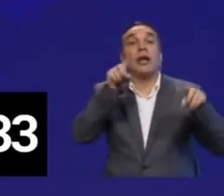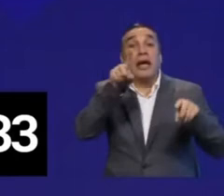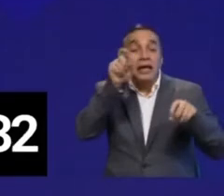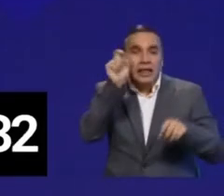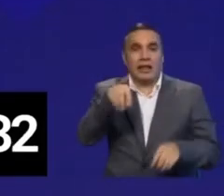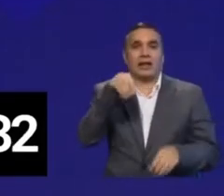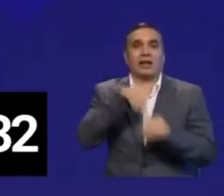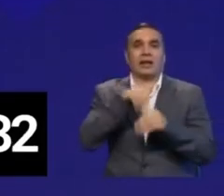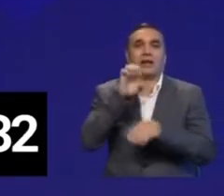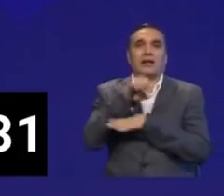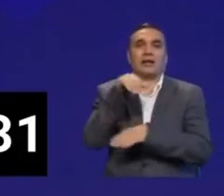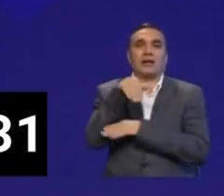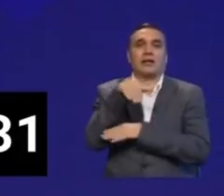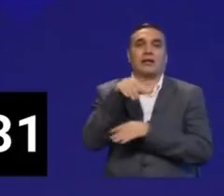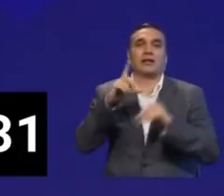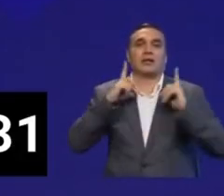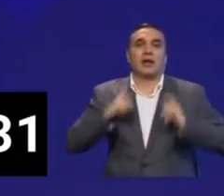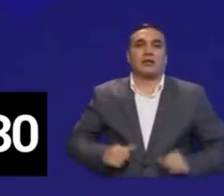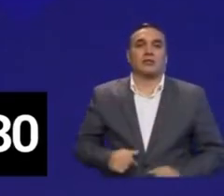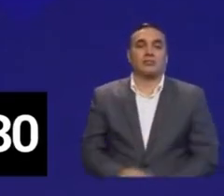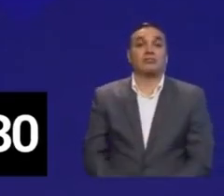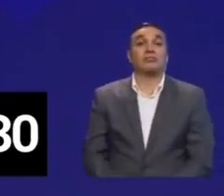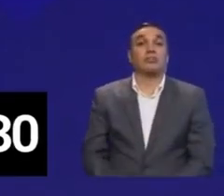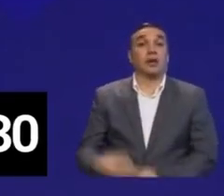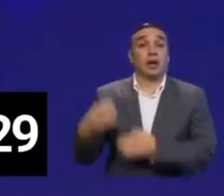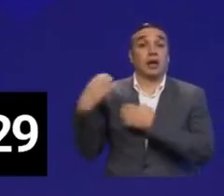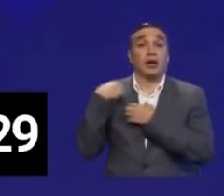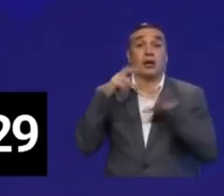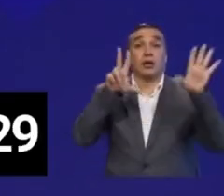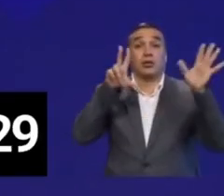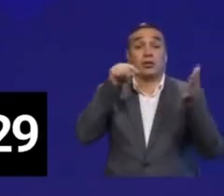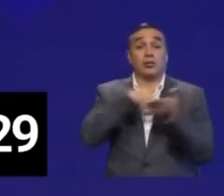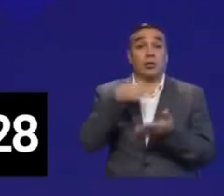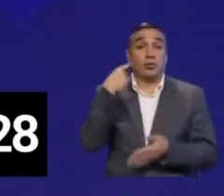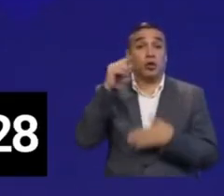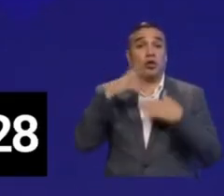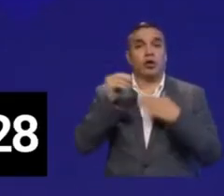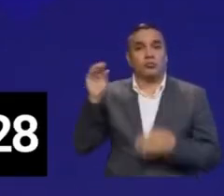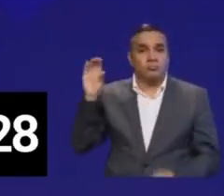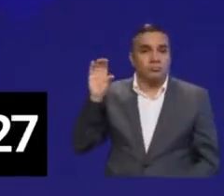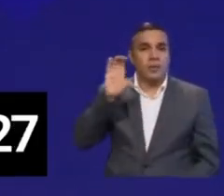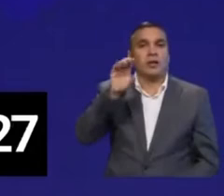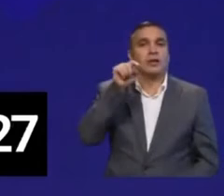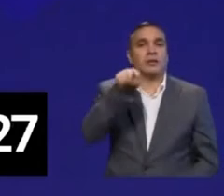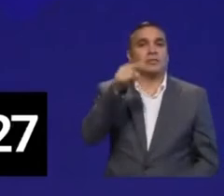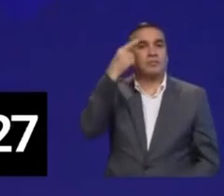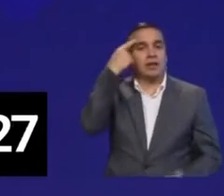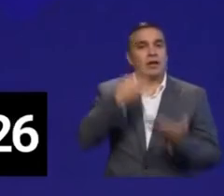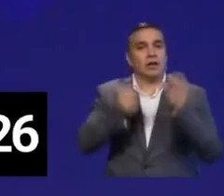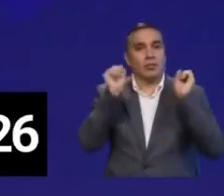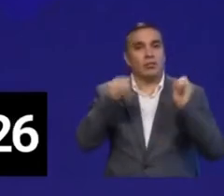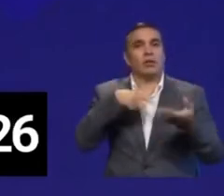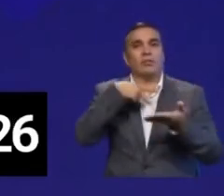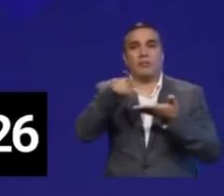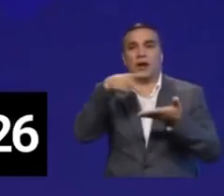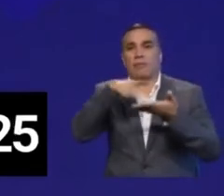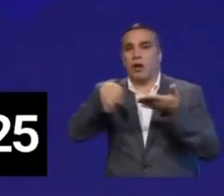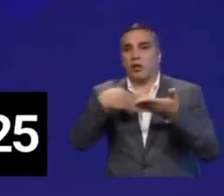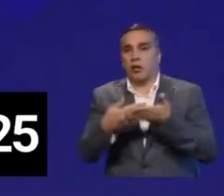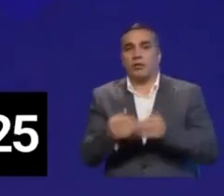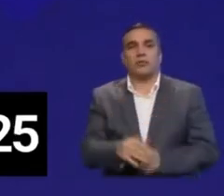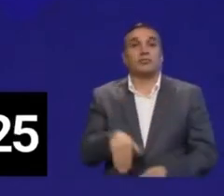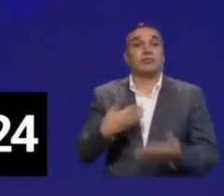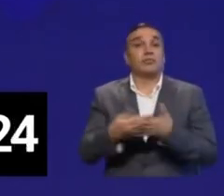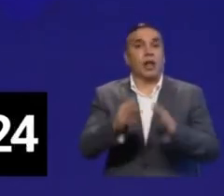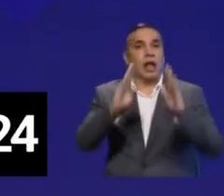en el sector de salud, garantizando que al menos 8,000 millones de dólares al año vayan a este presupuesto para que se puedan cubrir los costos de toda